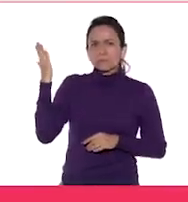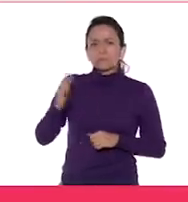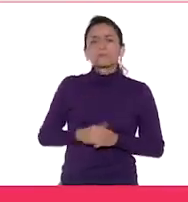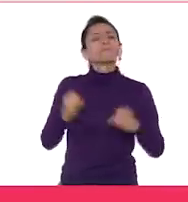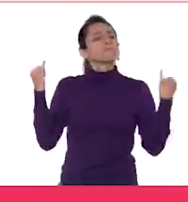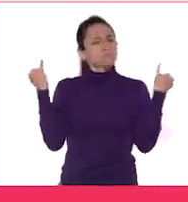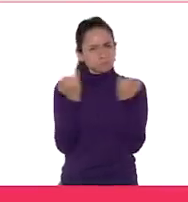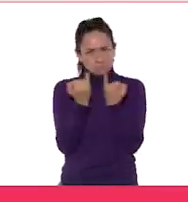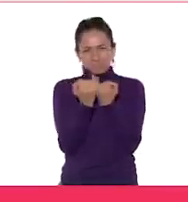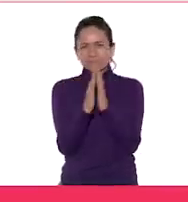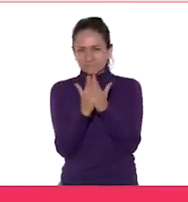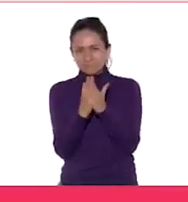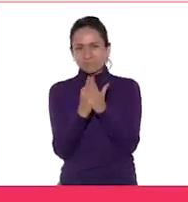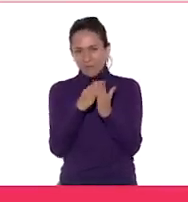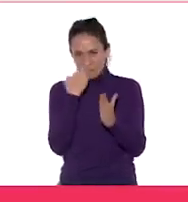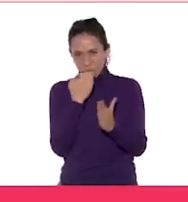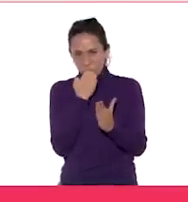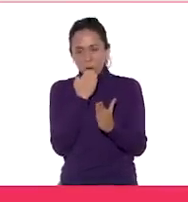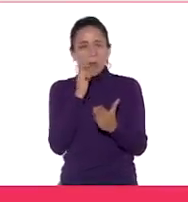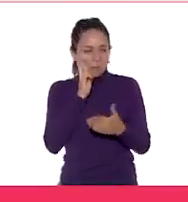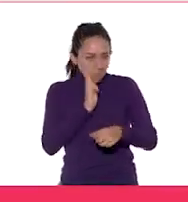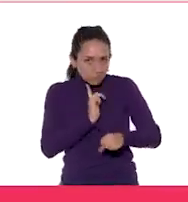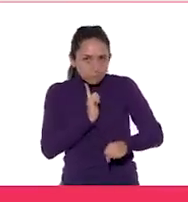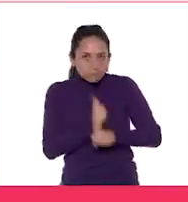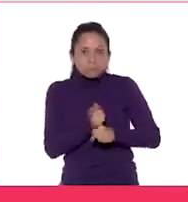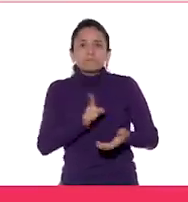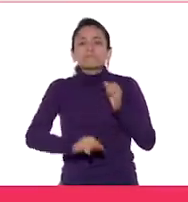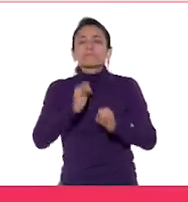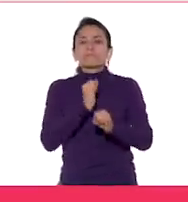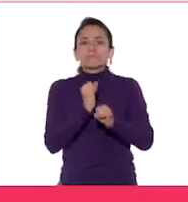También puedes encontrar los libros de texto en la página